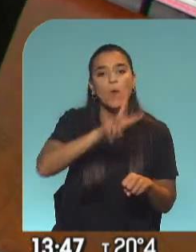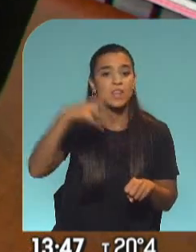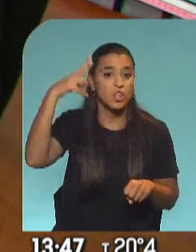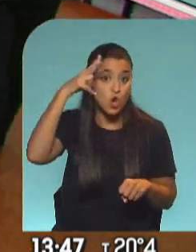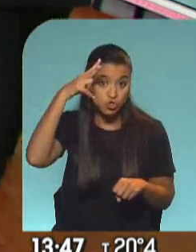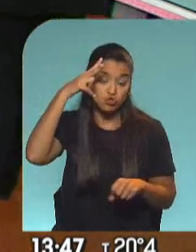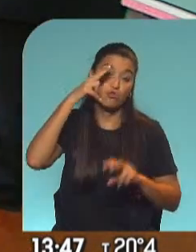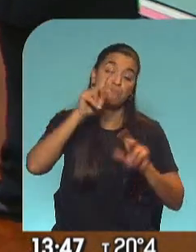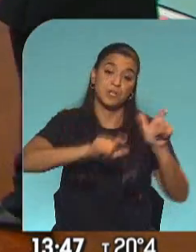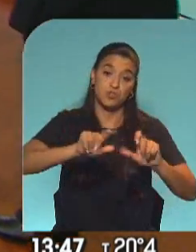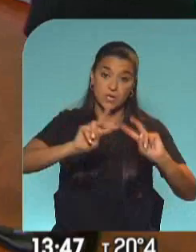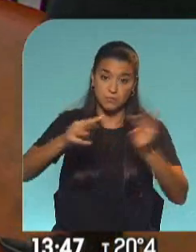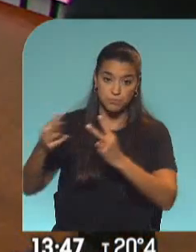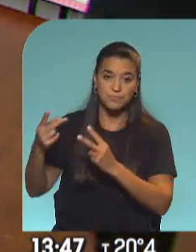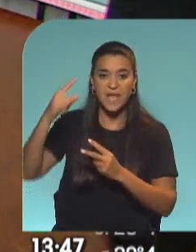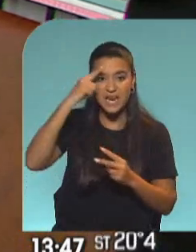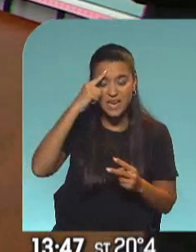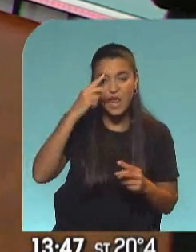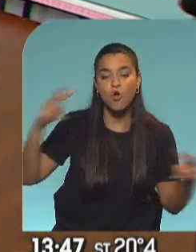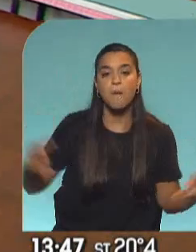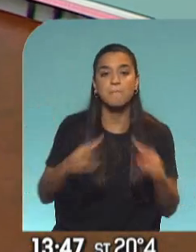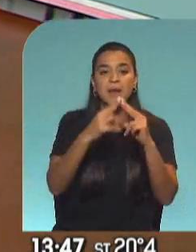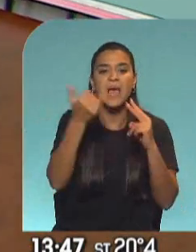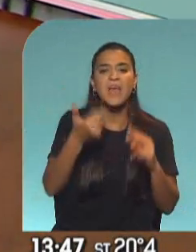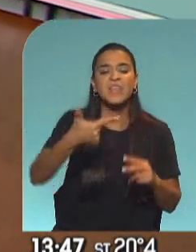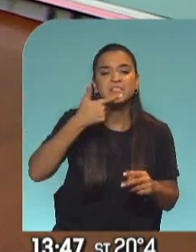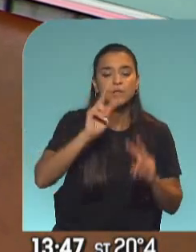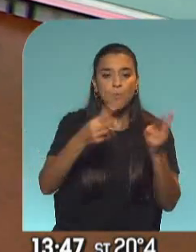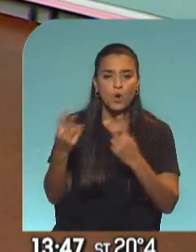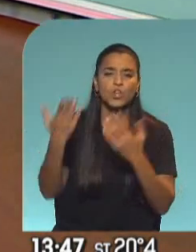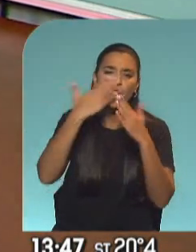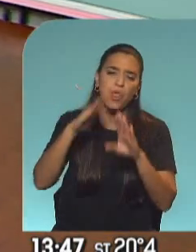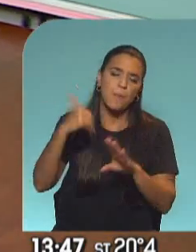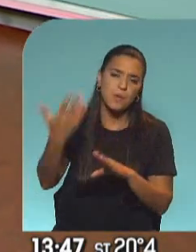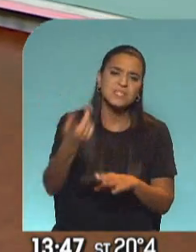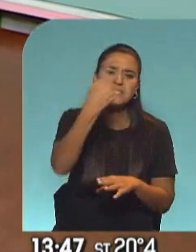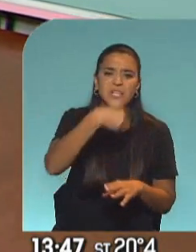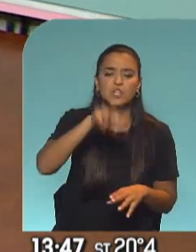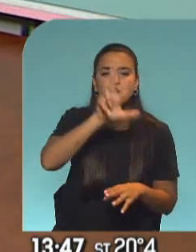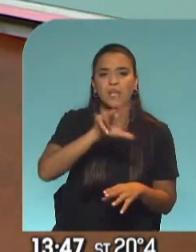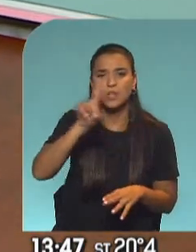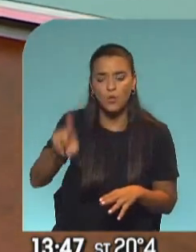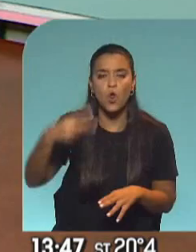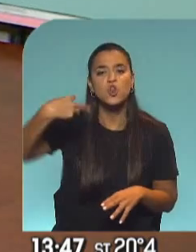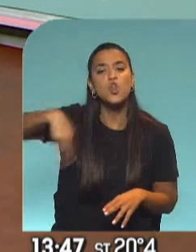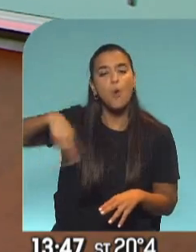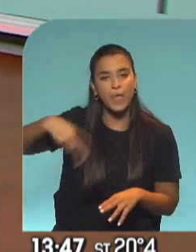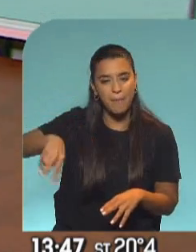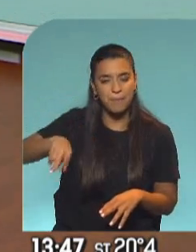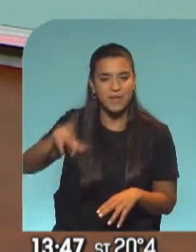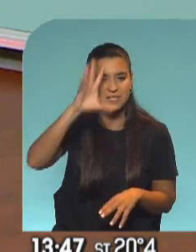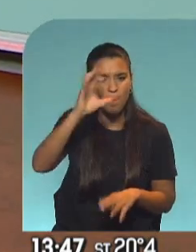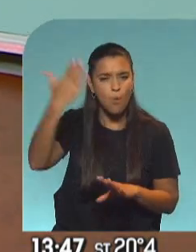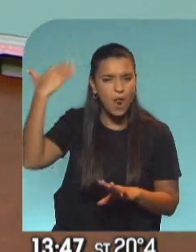148 muertos. En enero en París se dieron 17 muertos y después tuvimos 131 en noviembre con... ¿Se